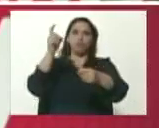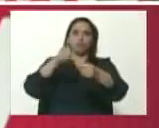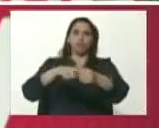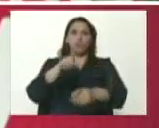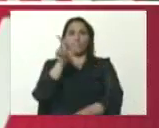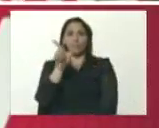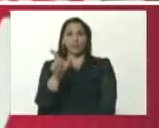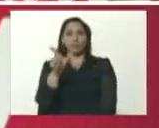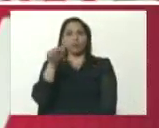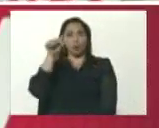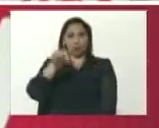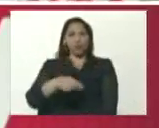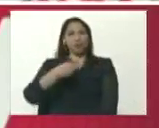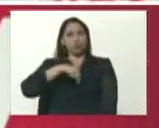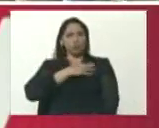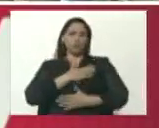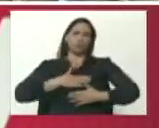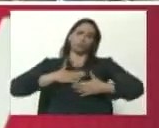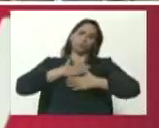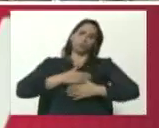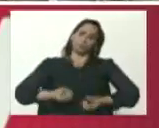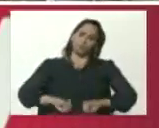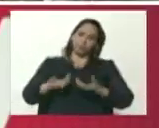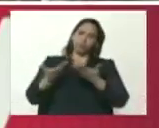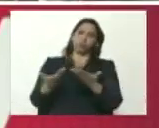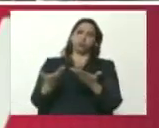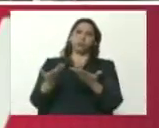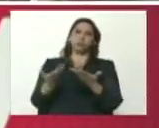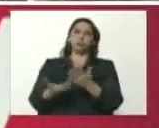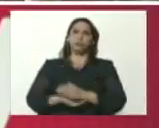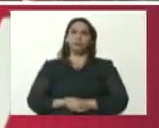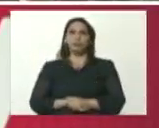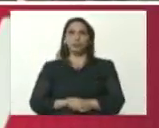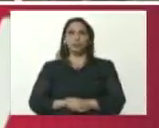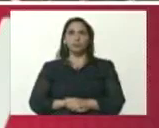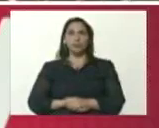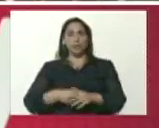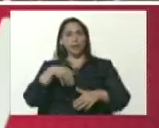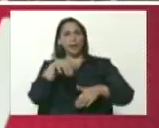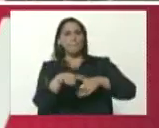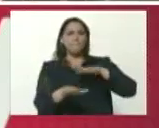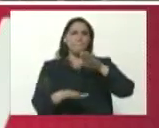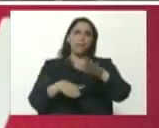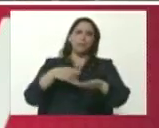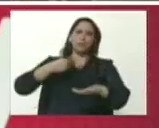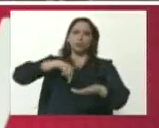Y estamos bien complacidos de poder darle cuenta del avance que estamos